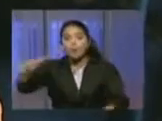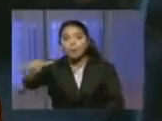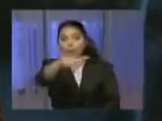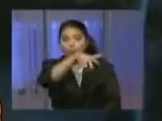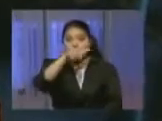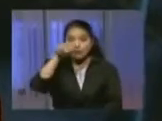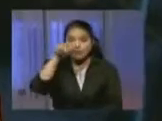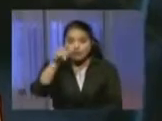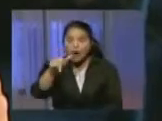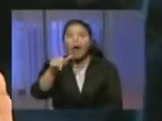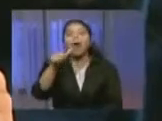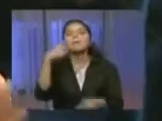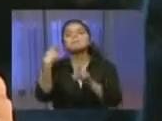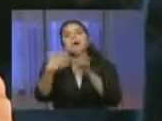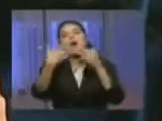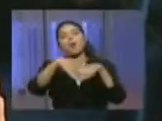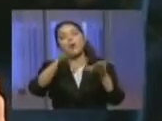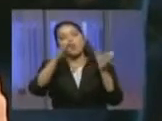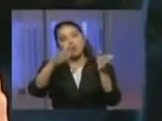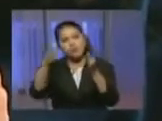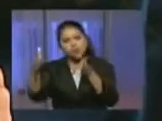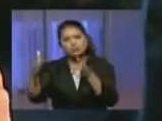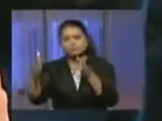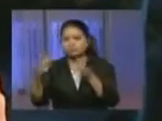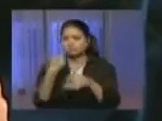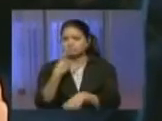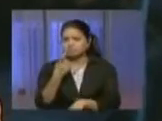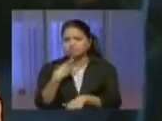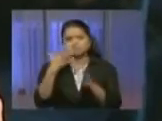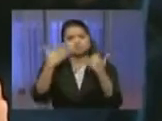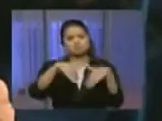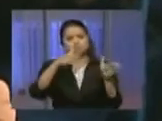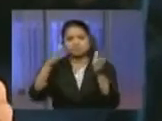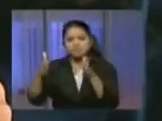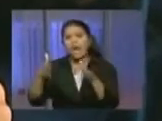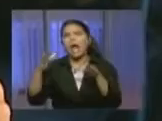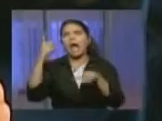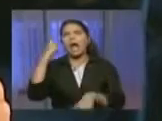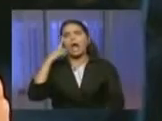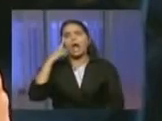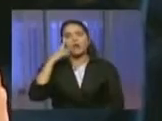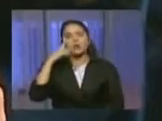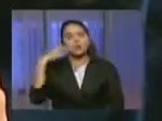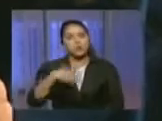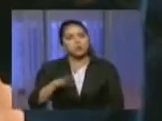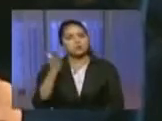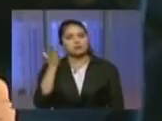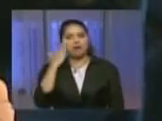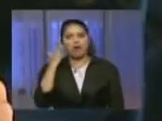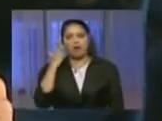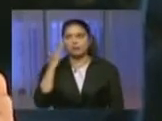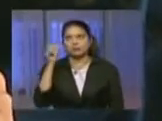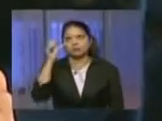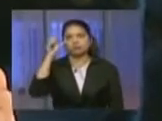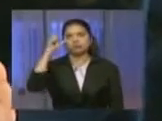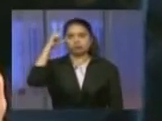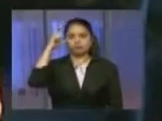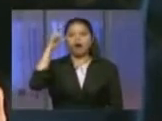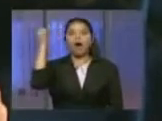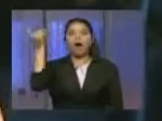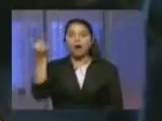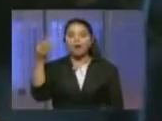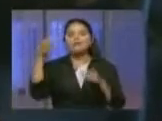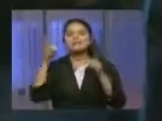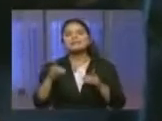pueblo organizado usted bien lo decía empoderado de conocimiento ahora decide por